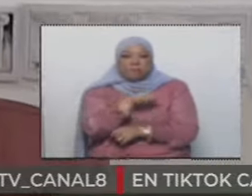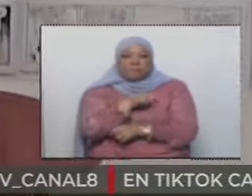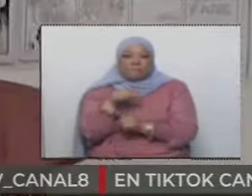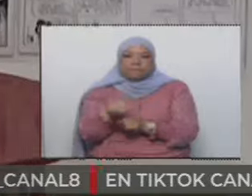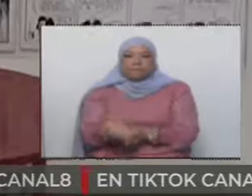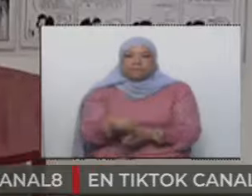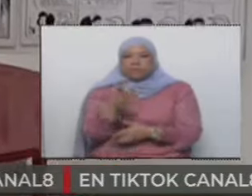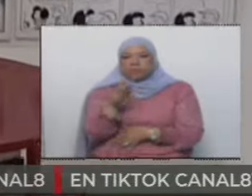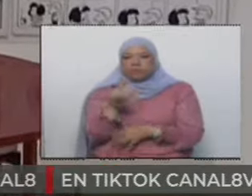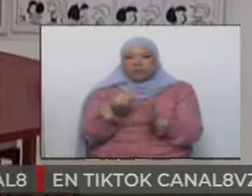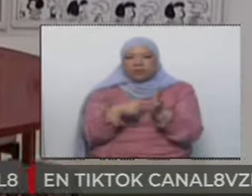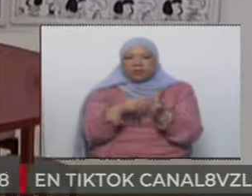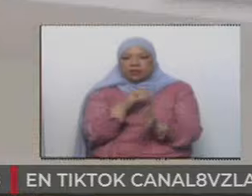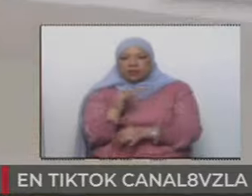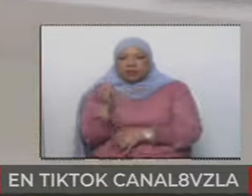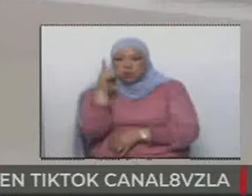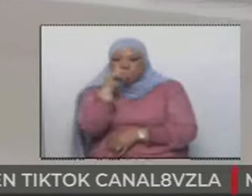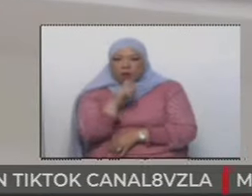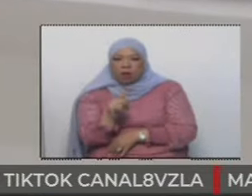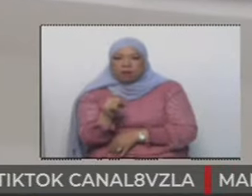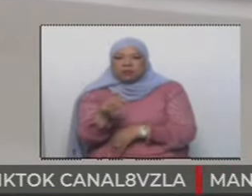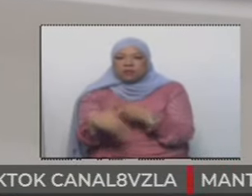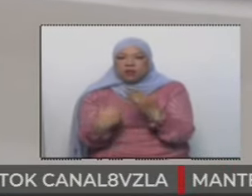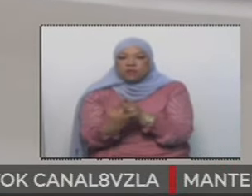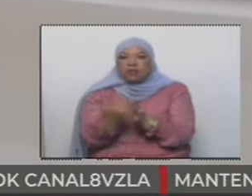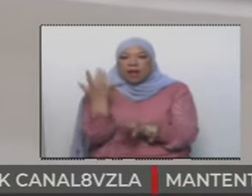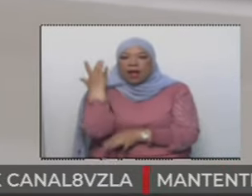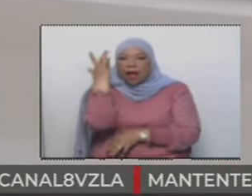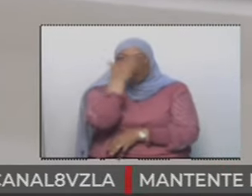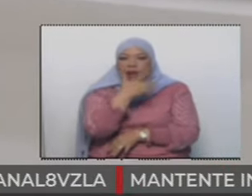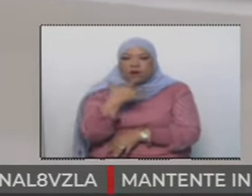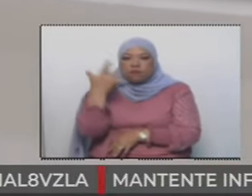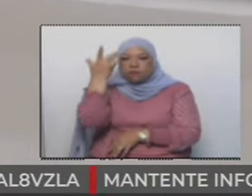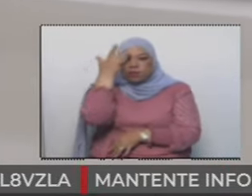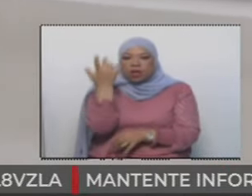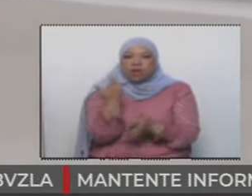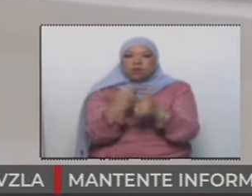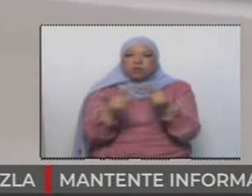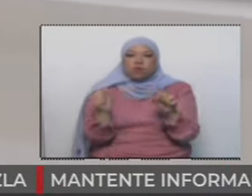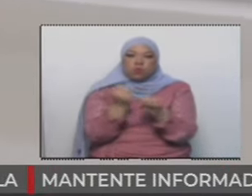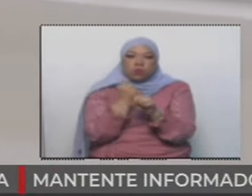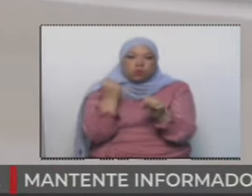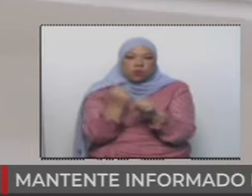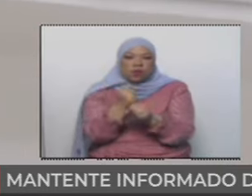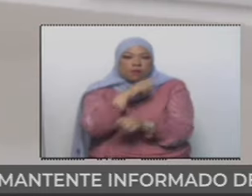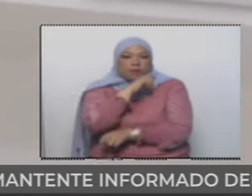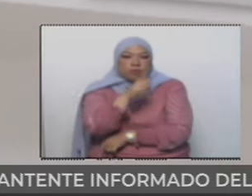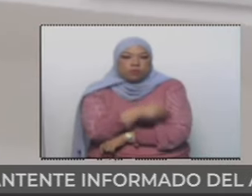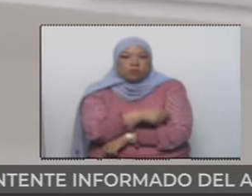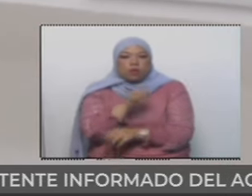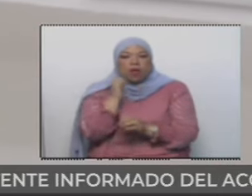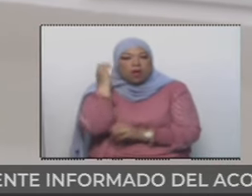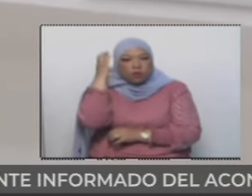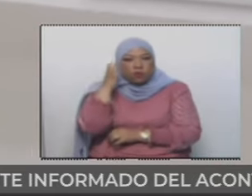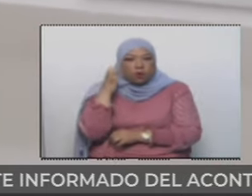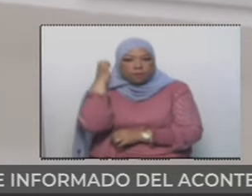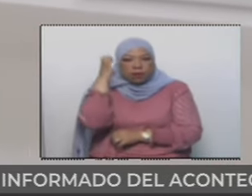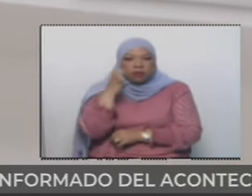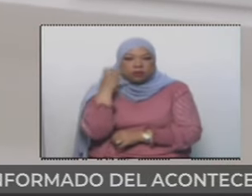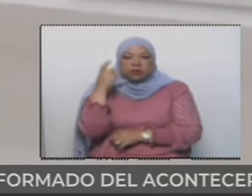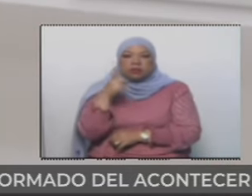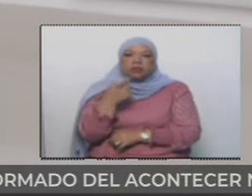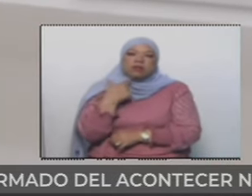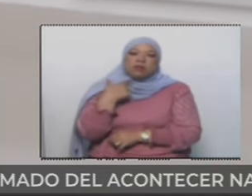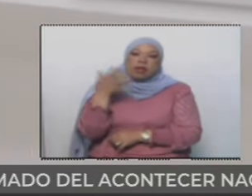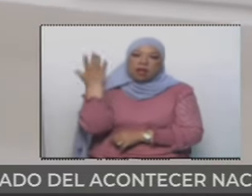los 60, 70, en que África, Asia se liberaban de las potencias coloniales de Europa. En aquella